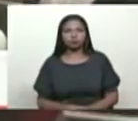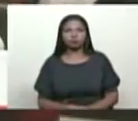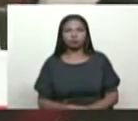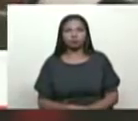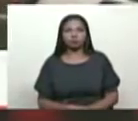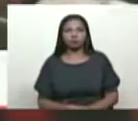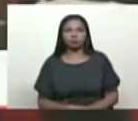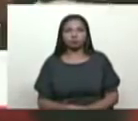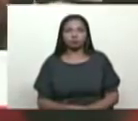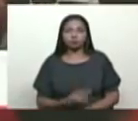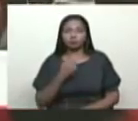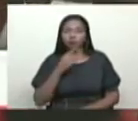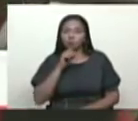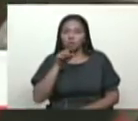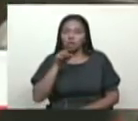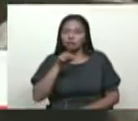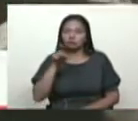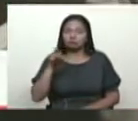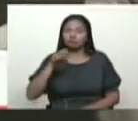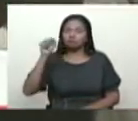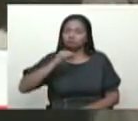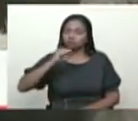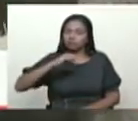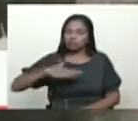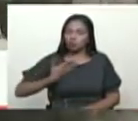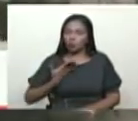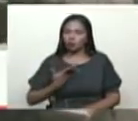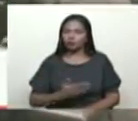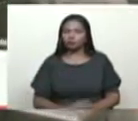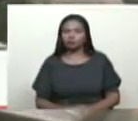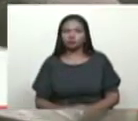Yo le digo a ustedes, sí se puede,